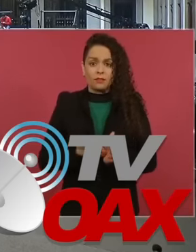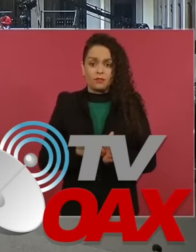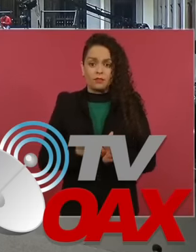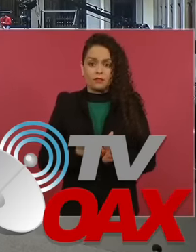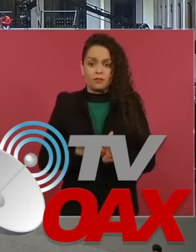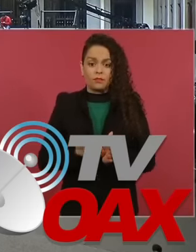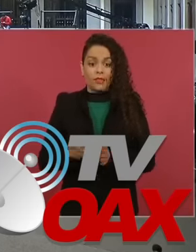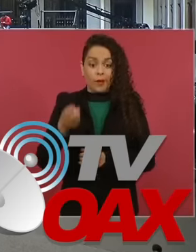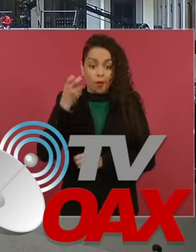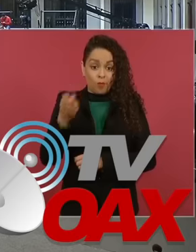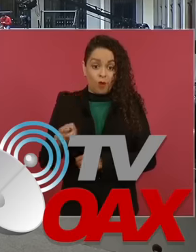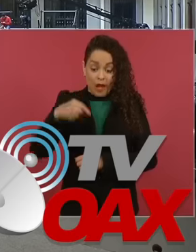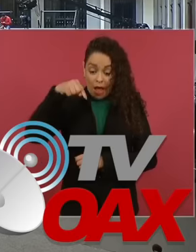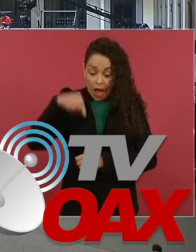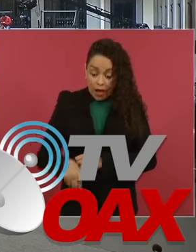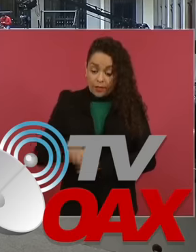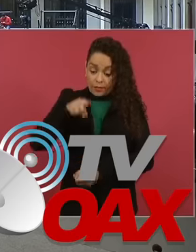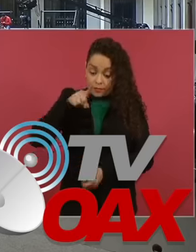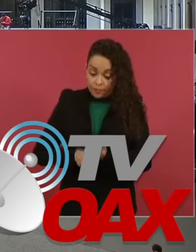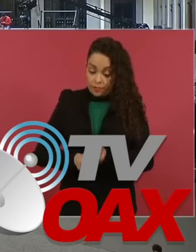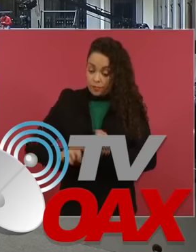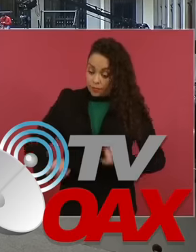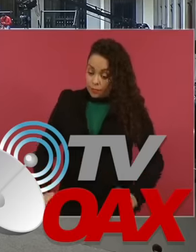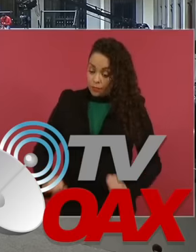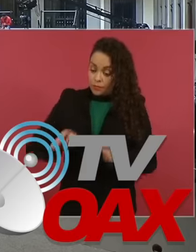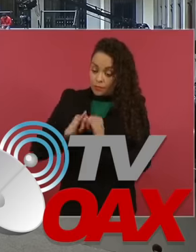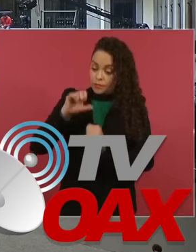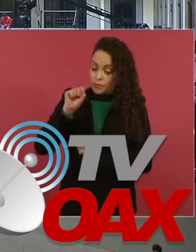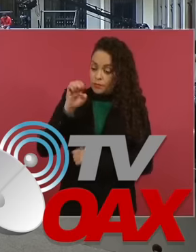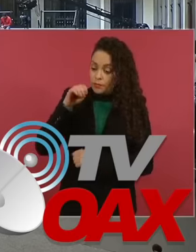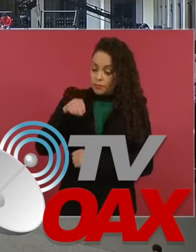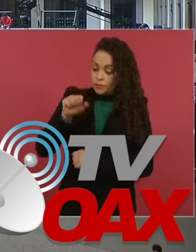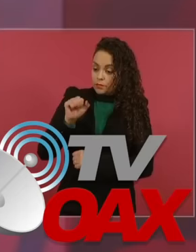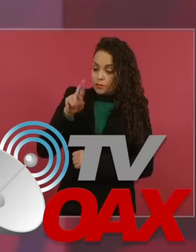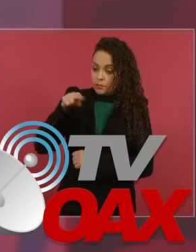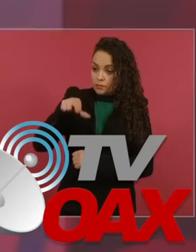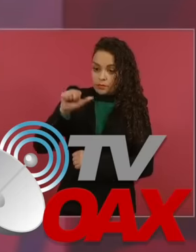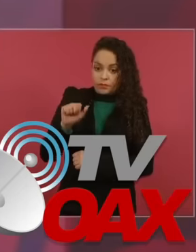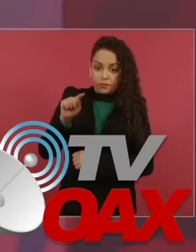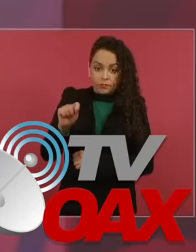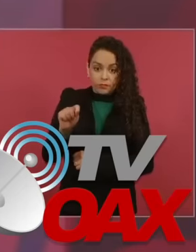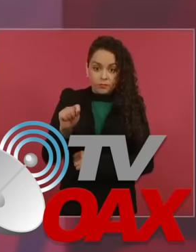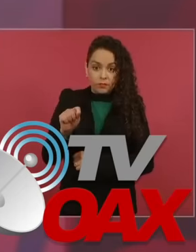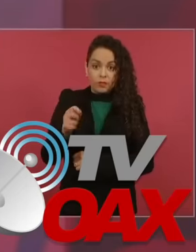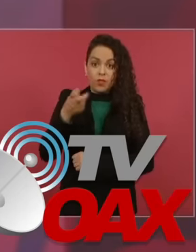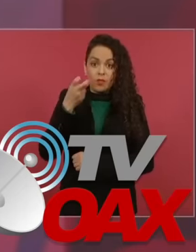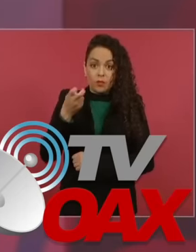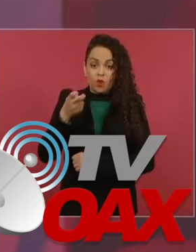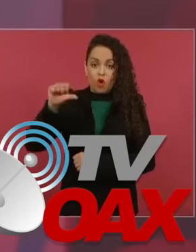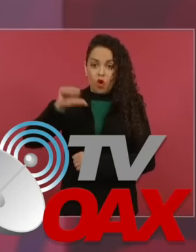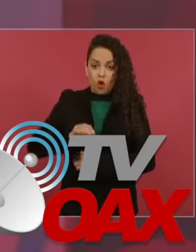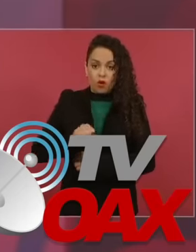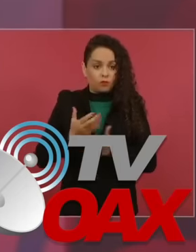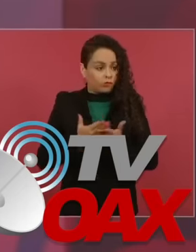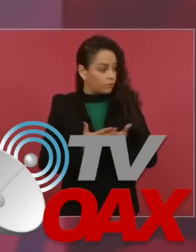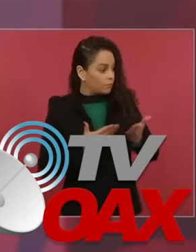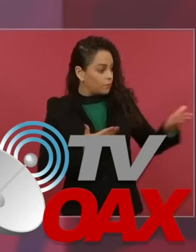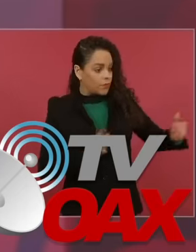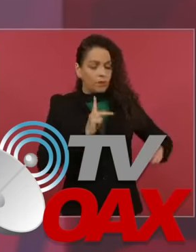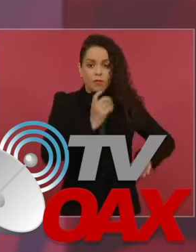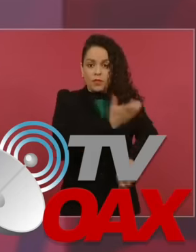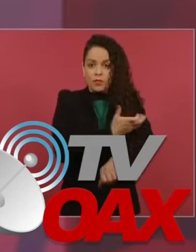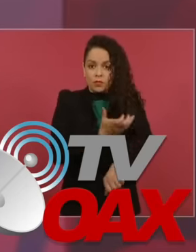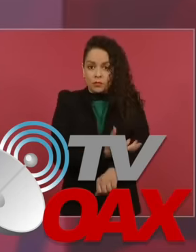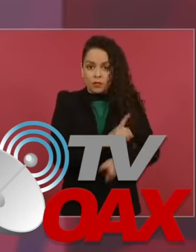la institución, la Semarnat y los sectorizados, por eso el día de hoy me acompañan. Estamos en este